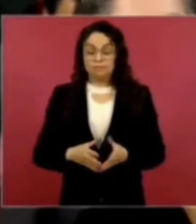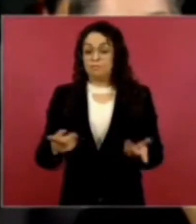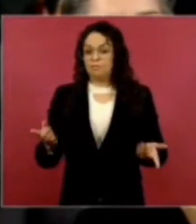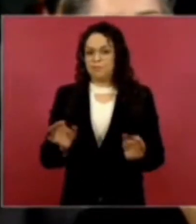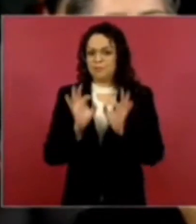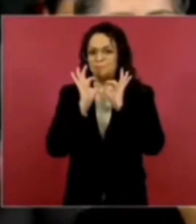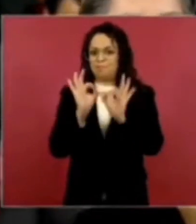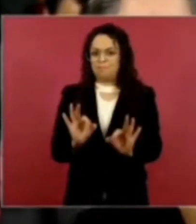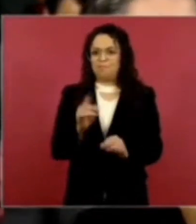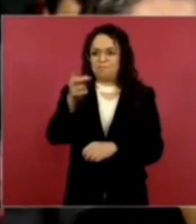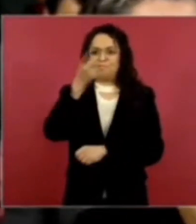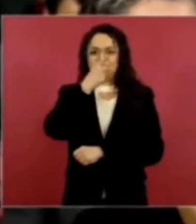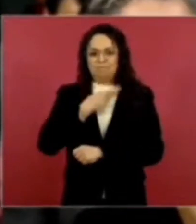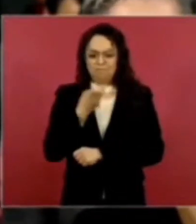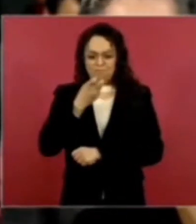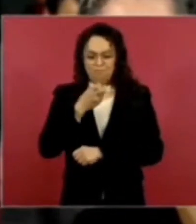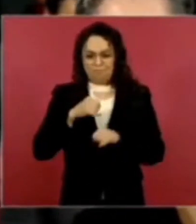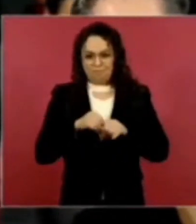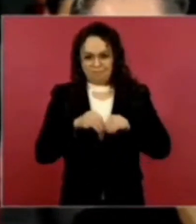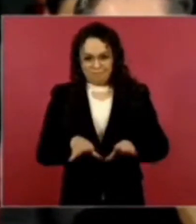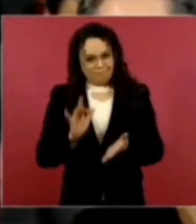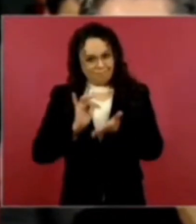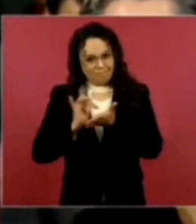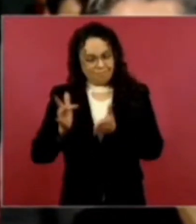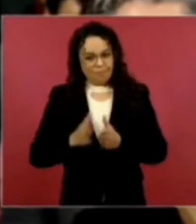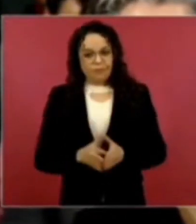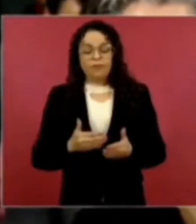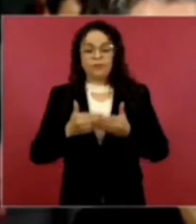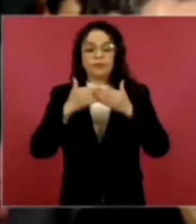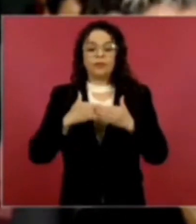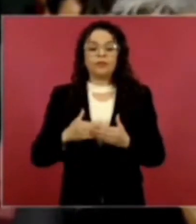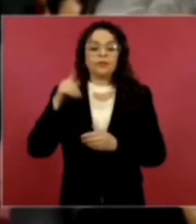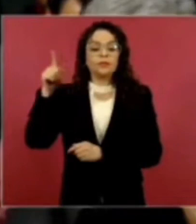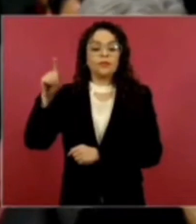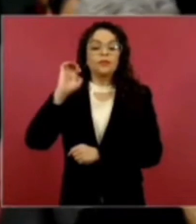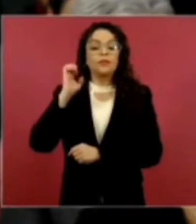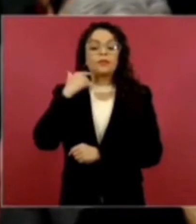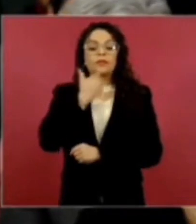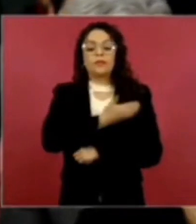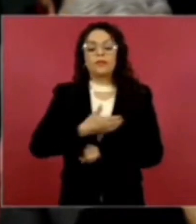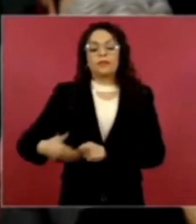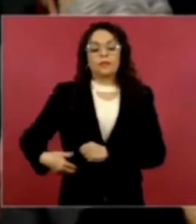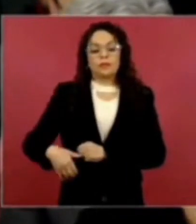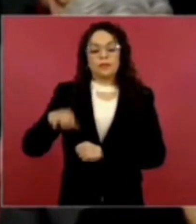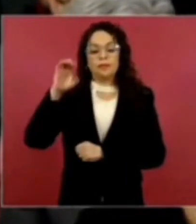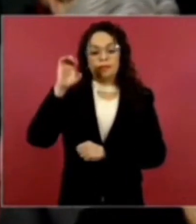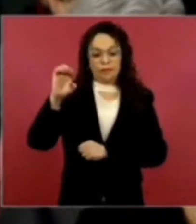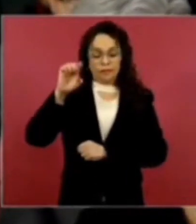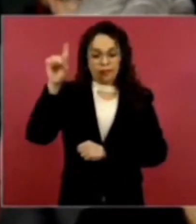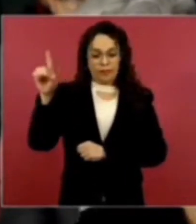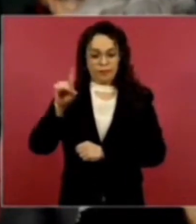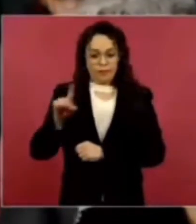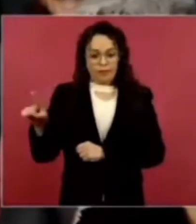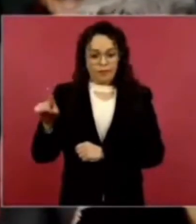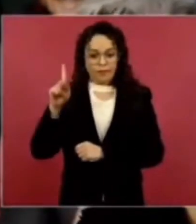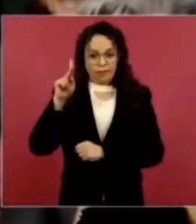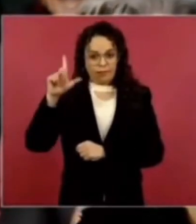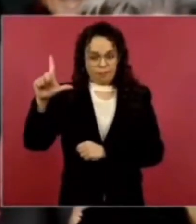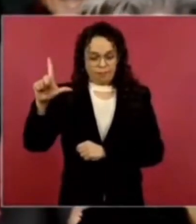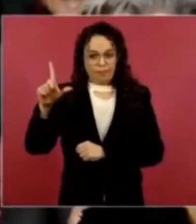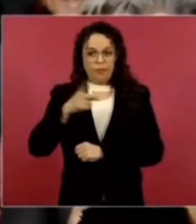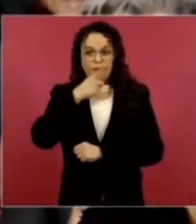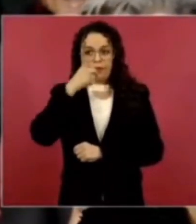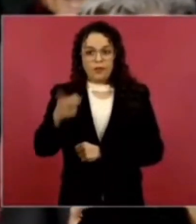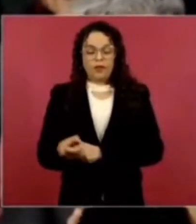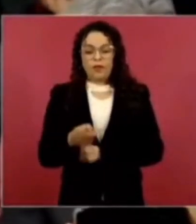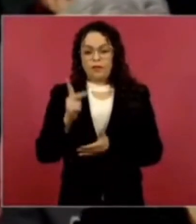48 veces. Con Cedillo, en sus informes, se dijo solamente